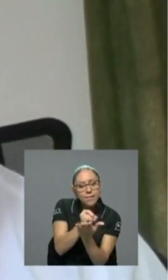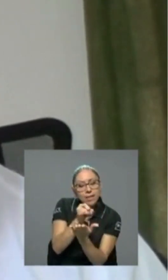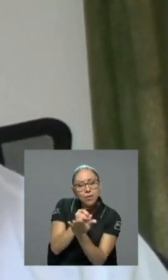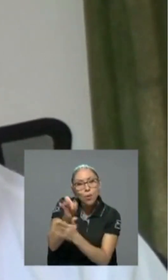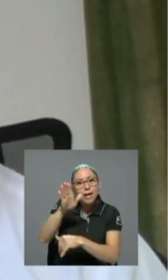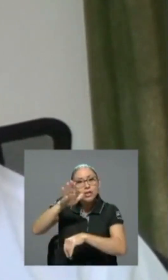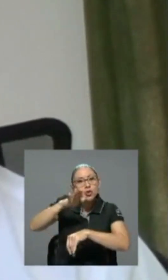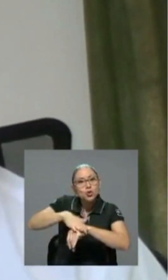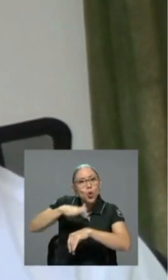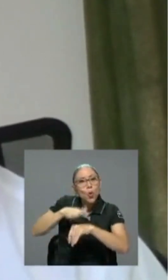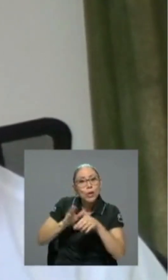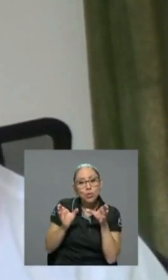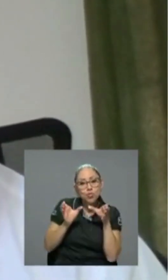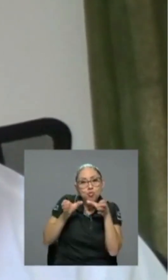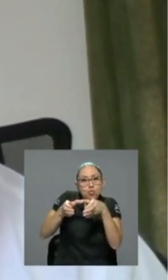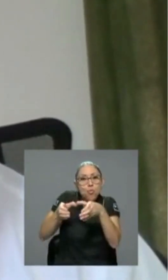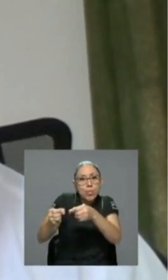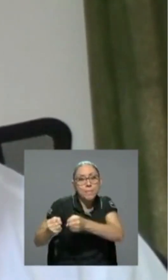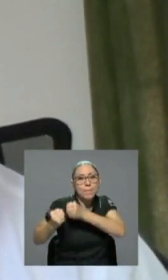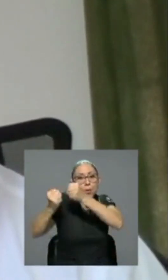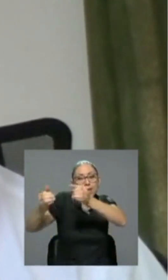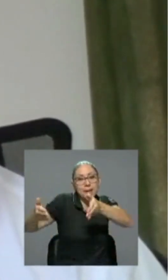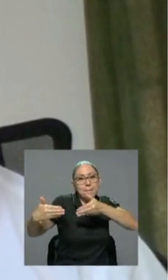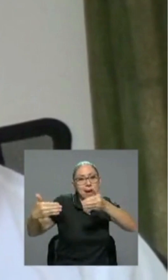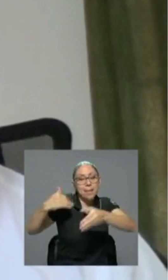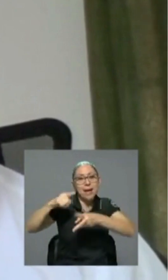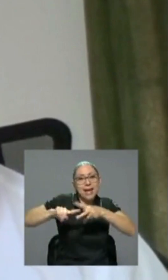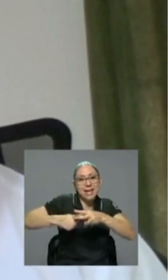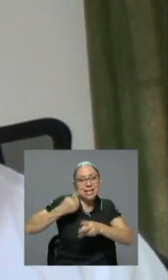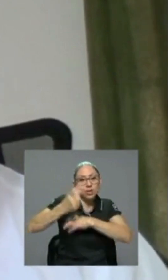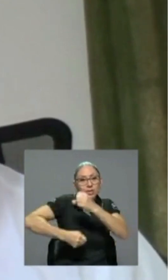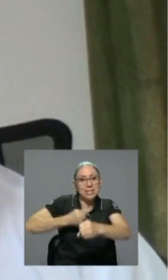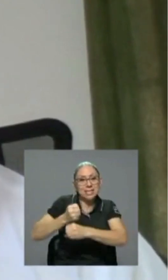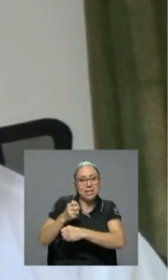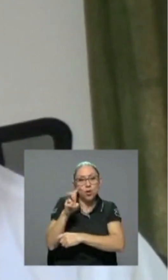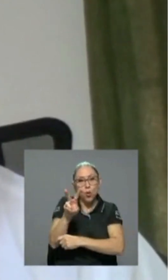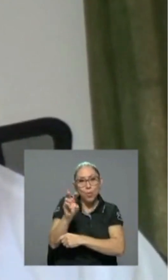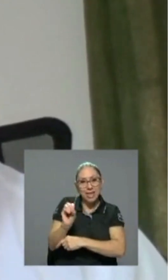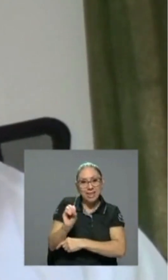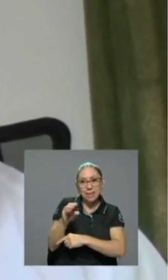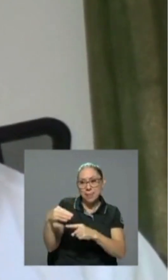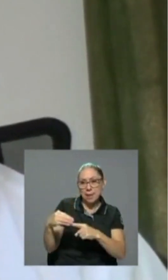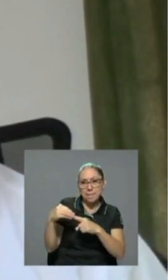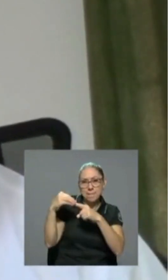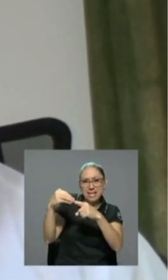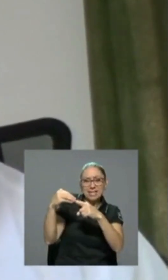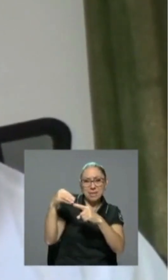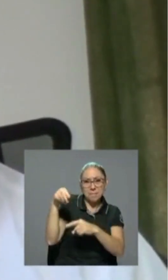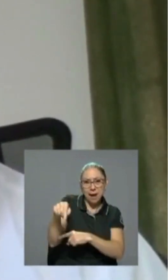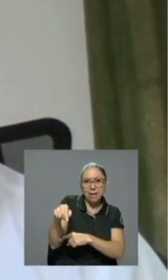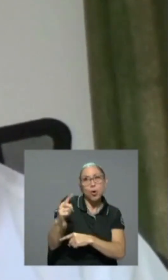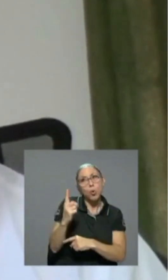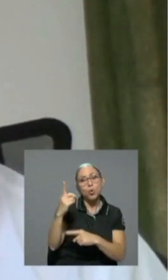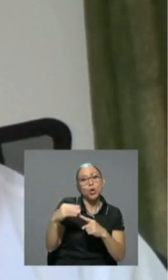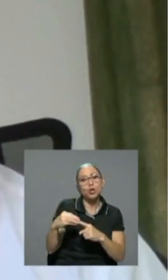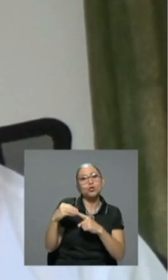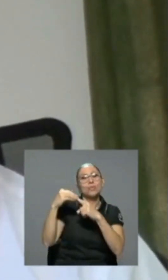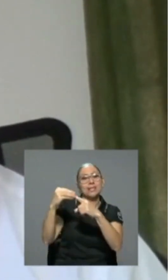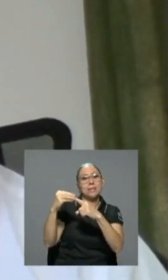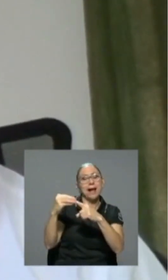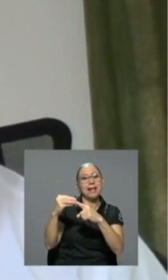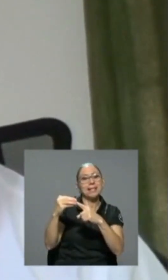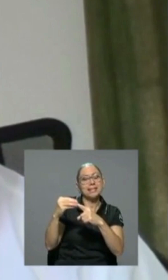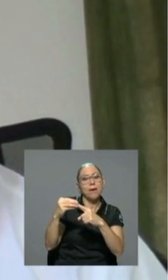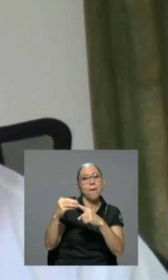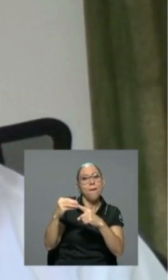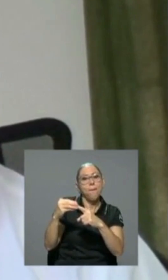una élite de poder en Panamá a inicios del siglo XX, cuyo principal actor sería, o uno de sus principales actores